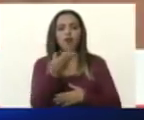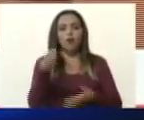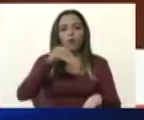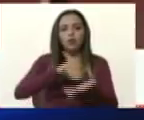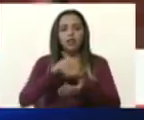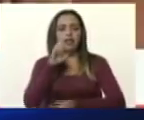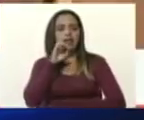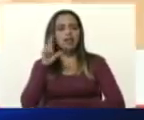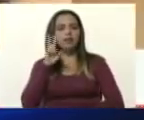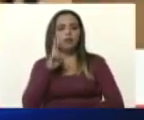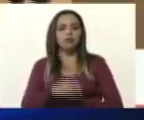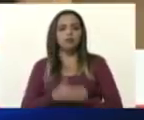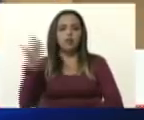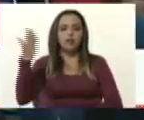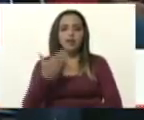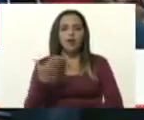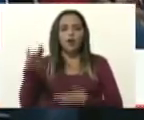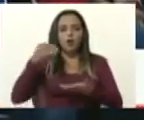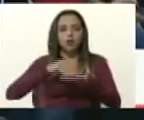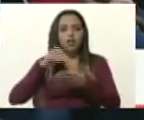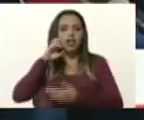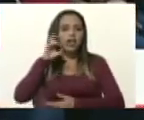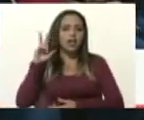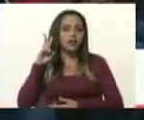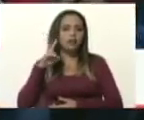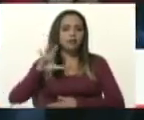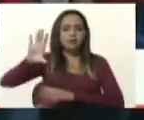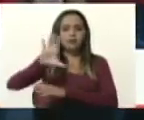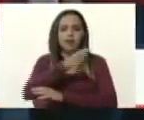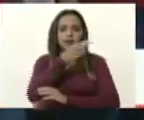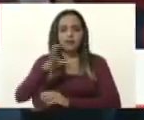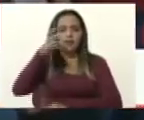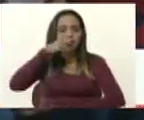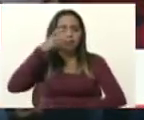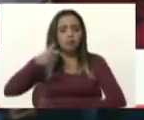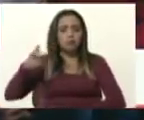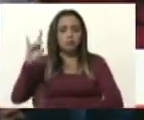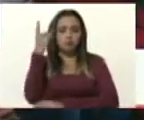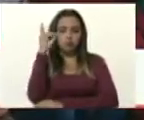que vuelva a evo es el canto del pueblo boliviano